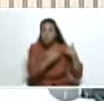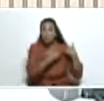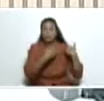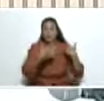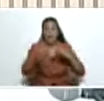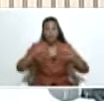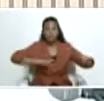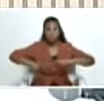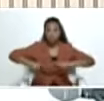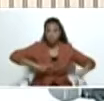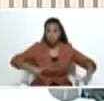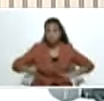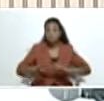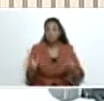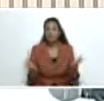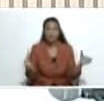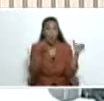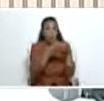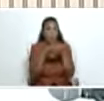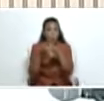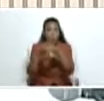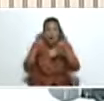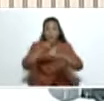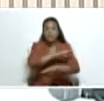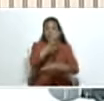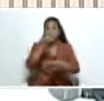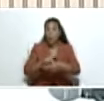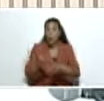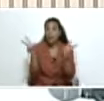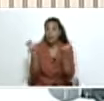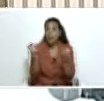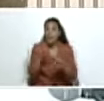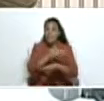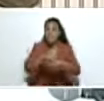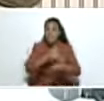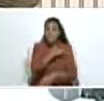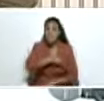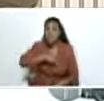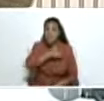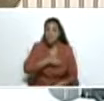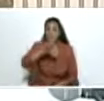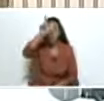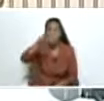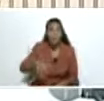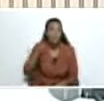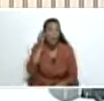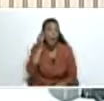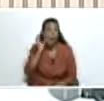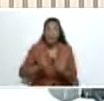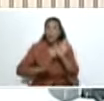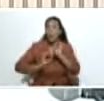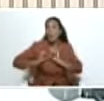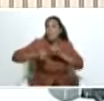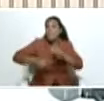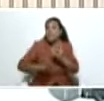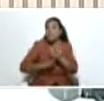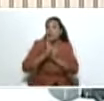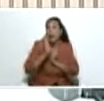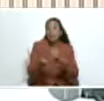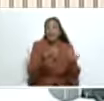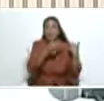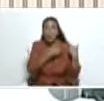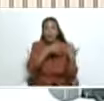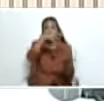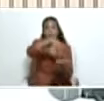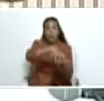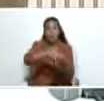jefatura del equipo nacional de la gran misión Venezuela Mujer, que está en pleno despliegue, está encargada del